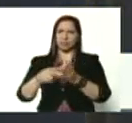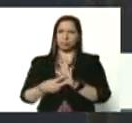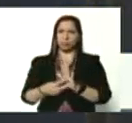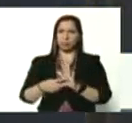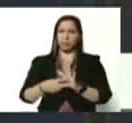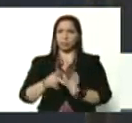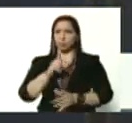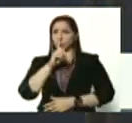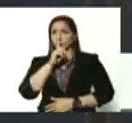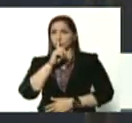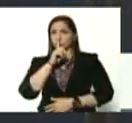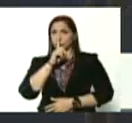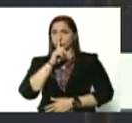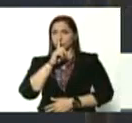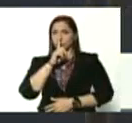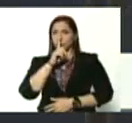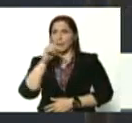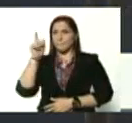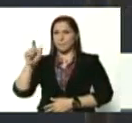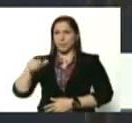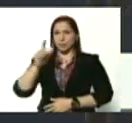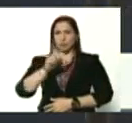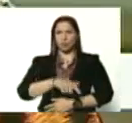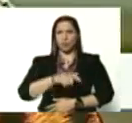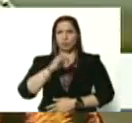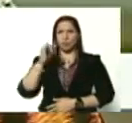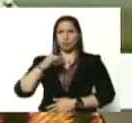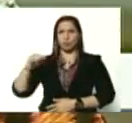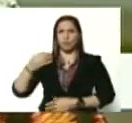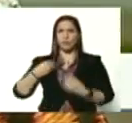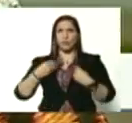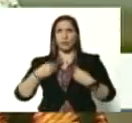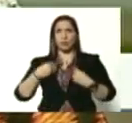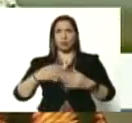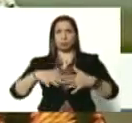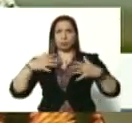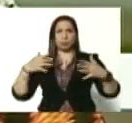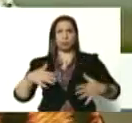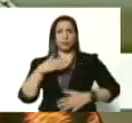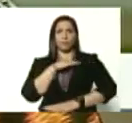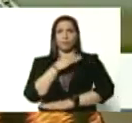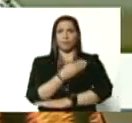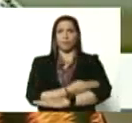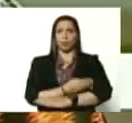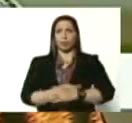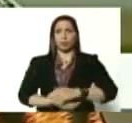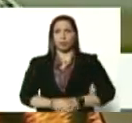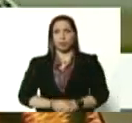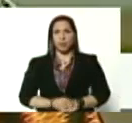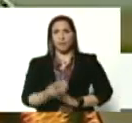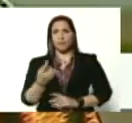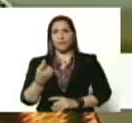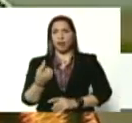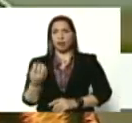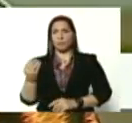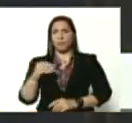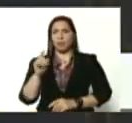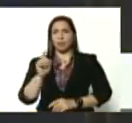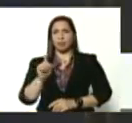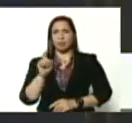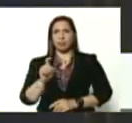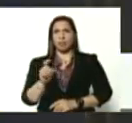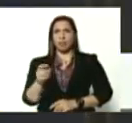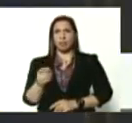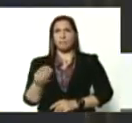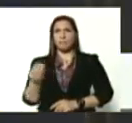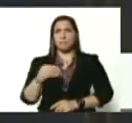silenciosa que el maracucho y el zulia no han vivido con mayor intensidad en las instalaciones de la falta de lo más necesario lo